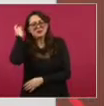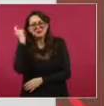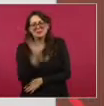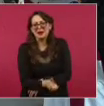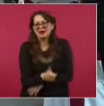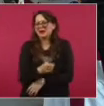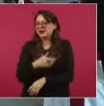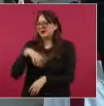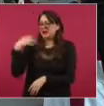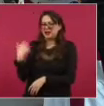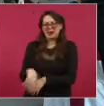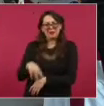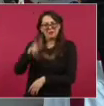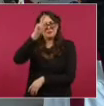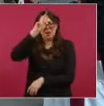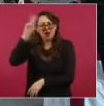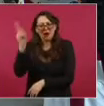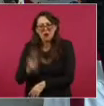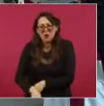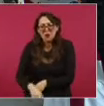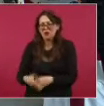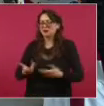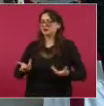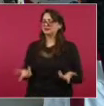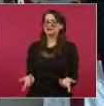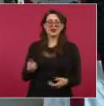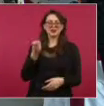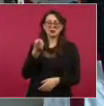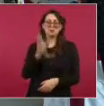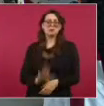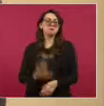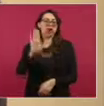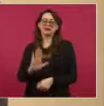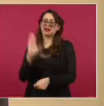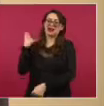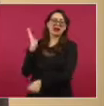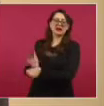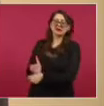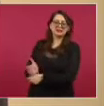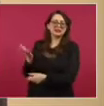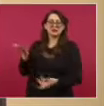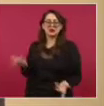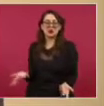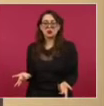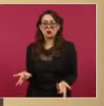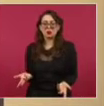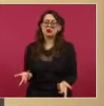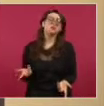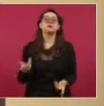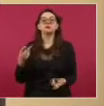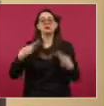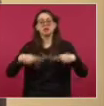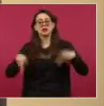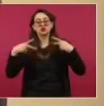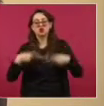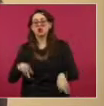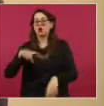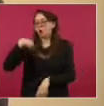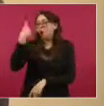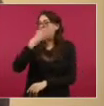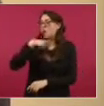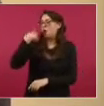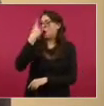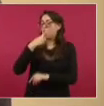mejor. Es de desear que se vea con buenos ojos la desgravación de las horas extras y los descansos laborados,